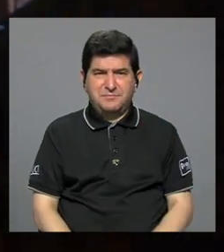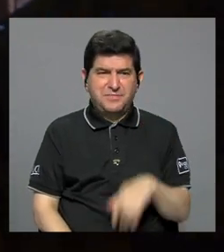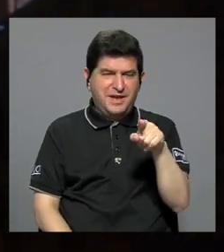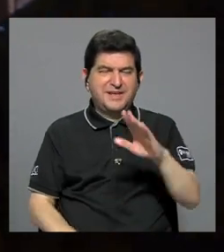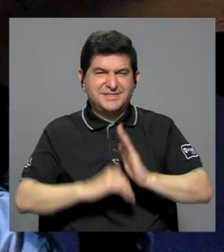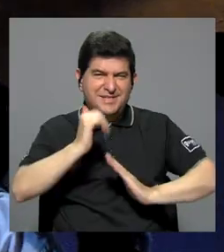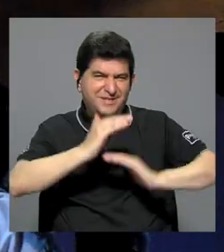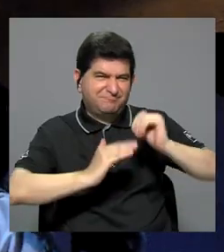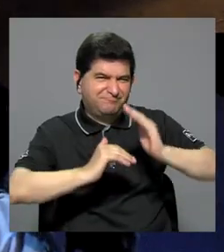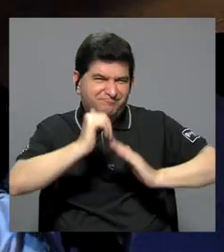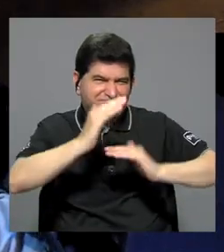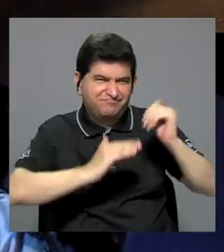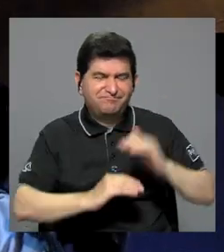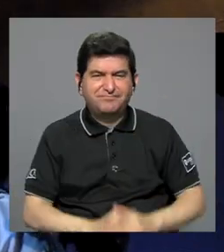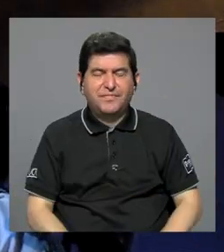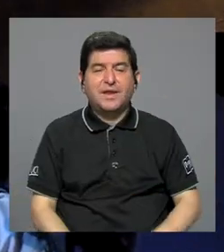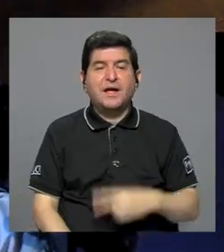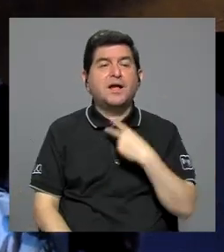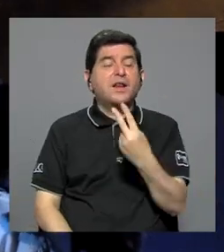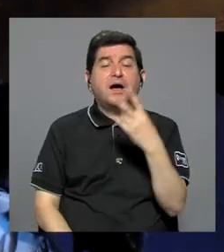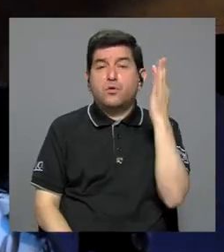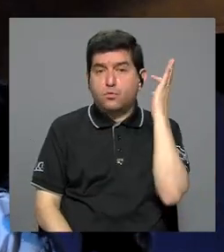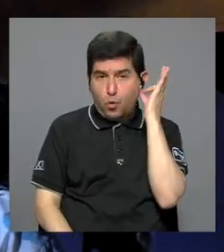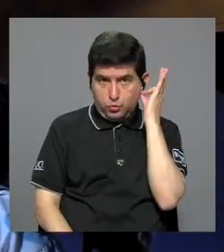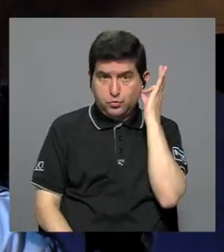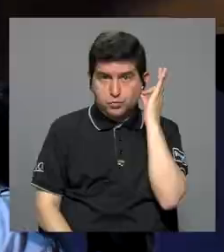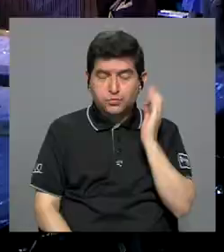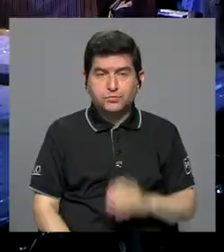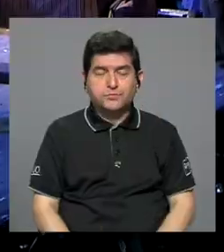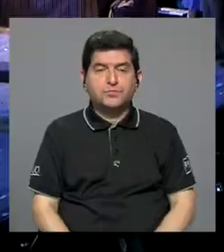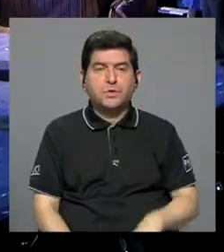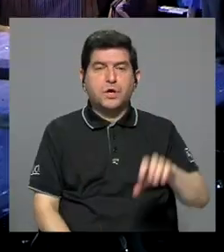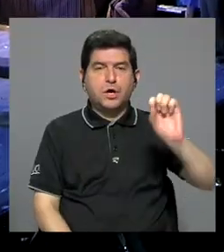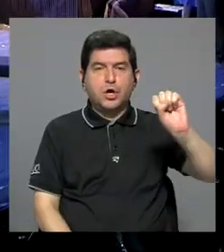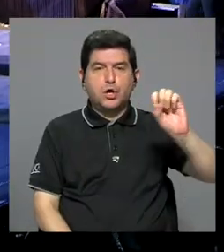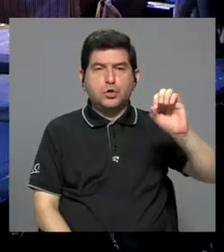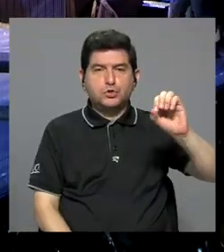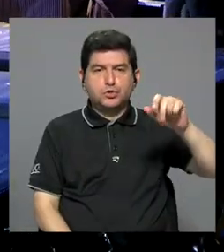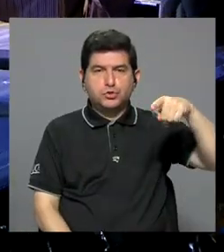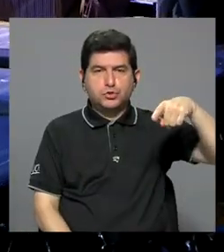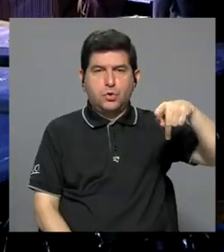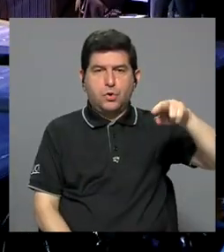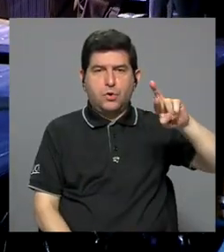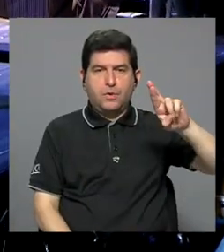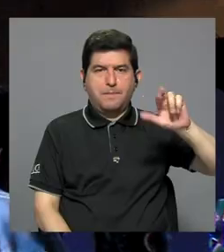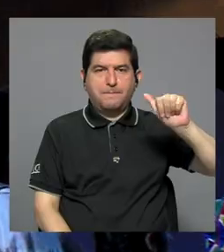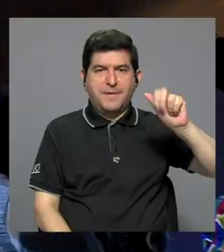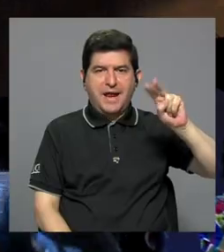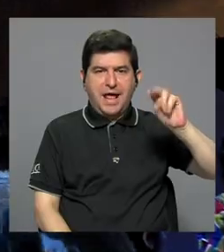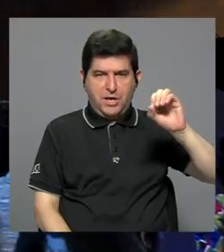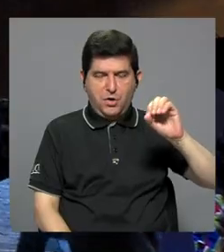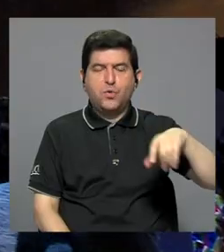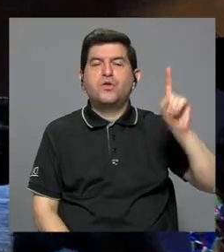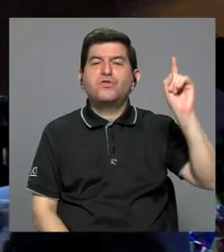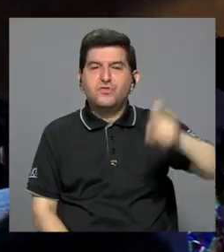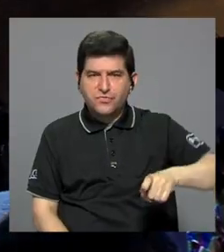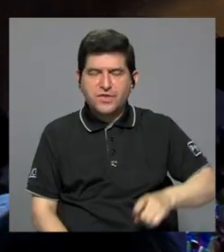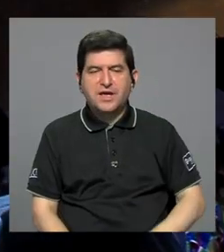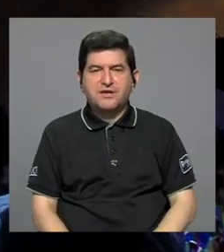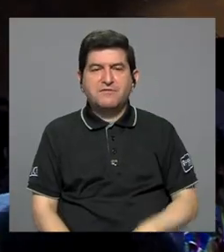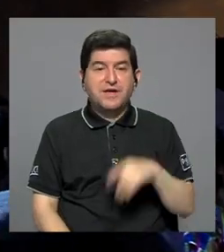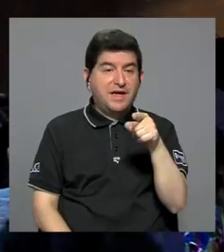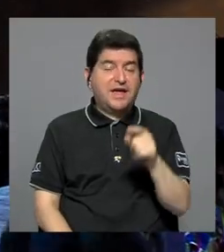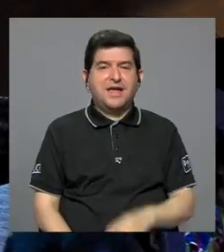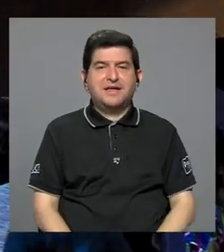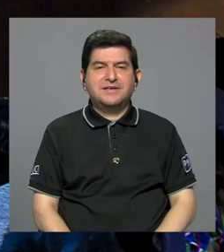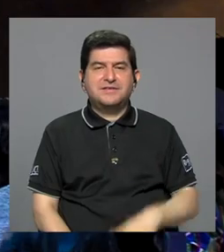esa construcción donde la voz femenina, ¿verdad? La soprano, ¿verdad? Tiene que ser